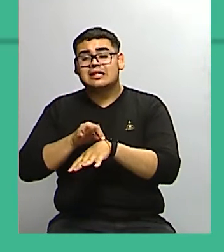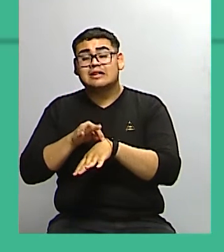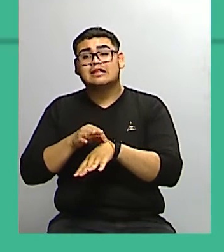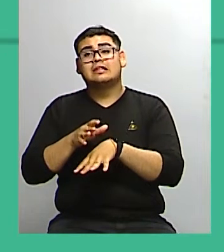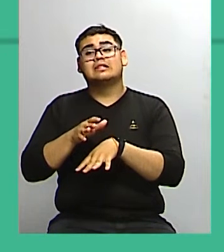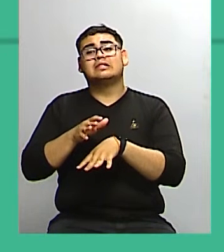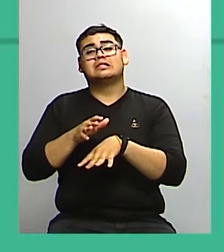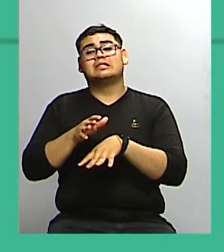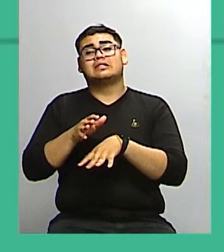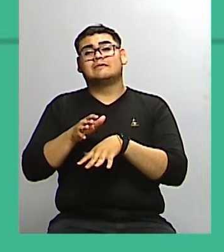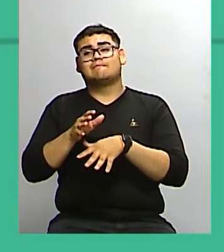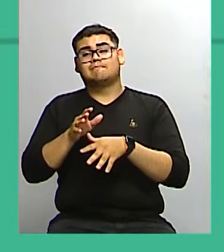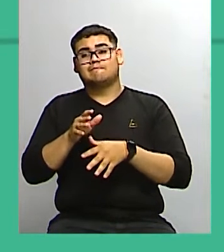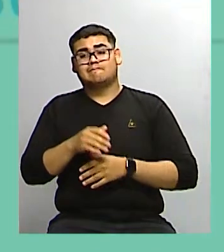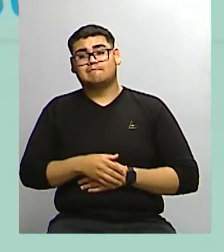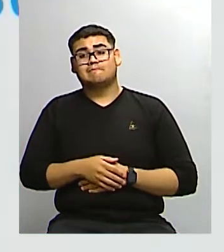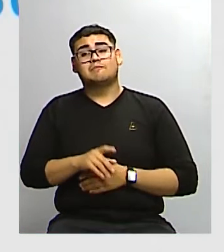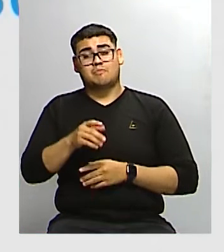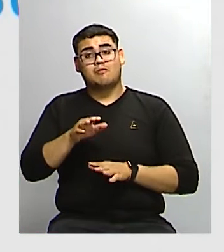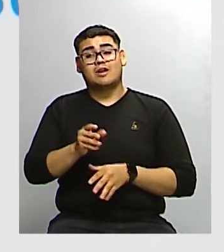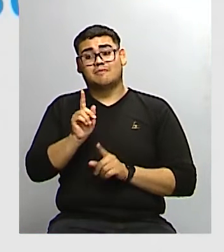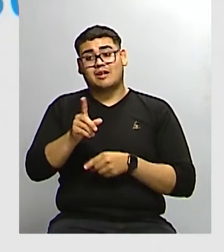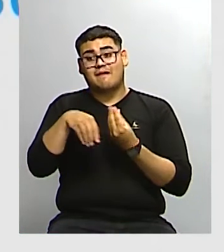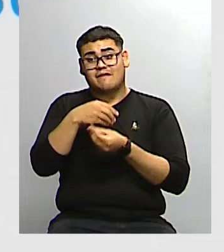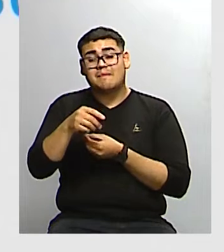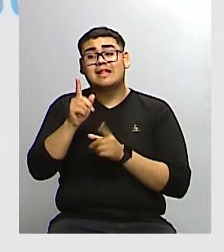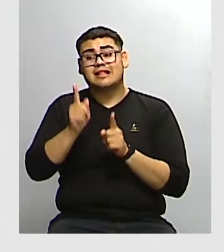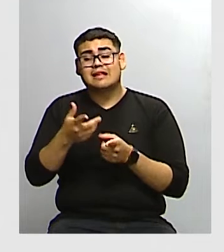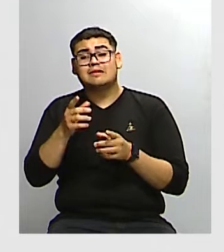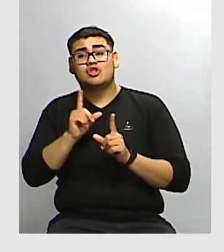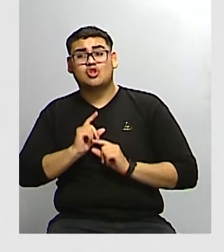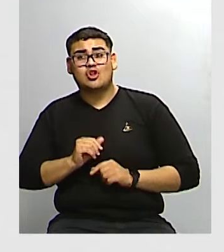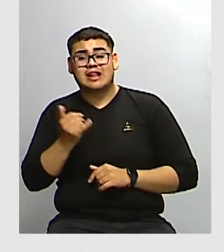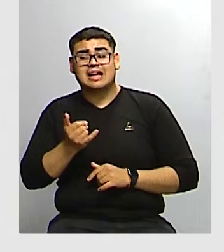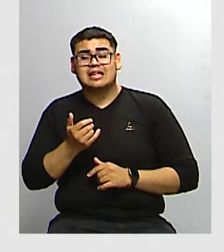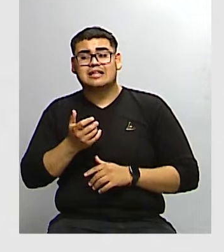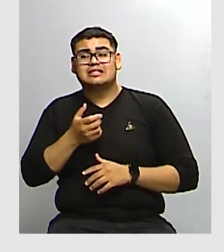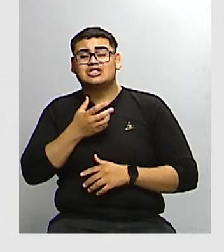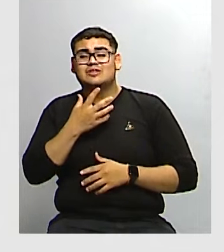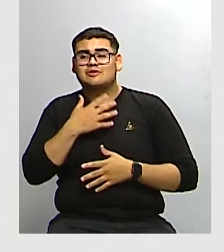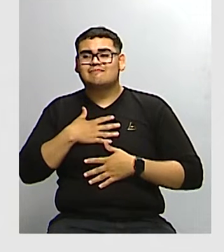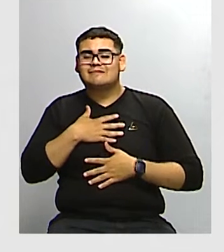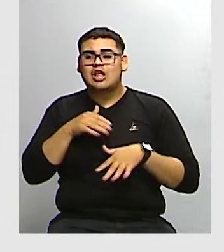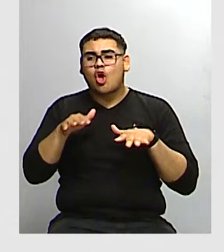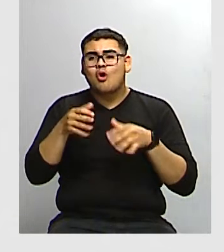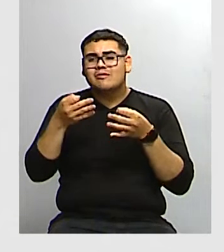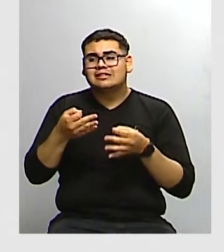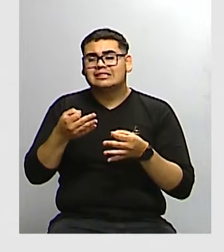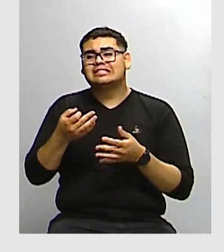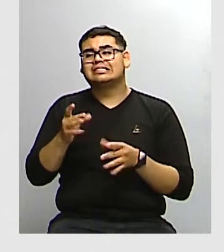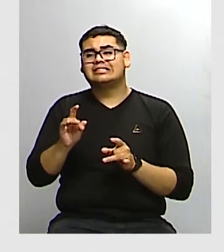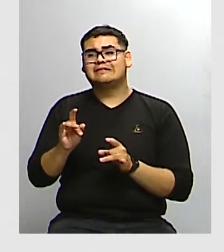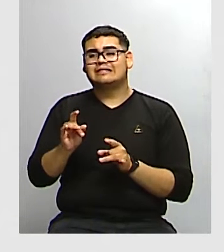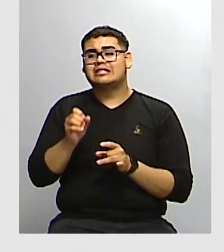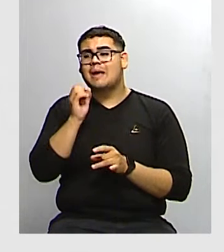tal vez en el ámbito más próximo, donde también hay un dolor que está acompañando, no tiene la contención suficiente. Realmente es muy interesante que se vaya